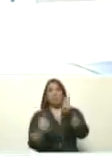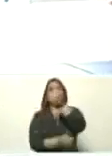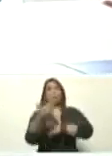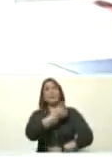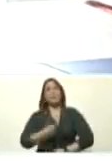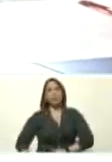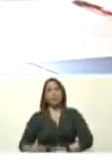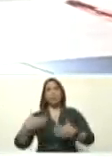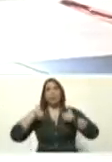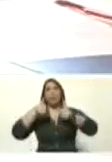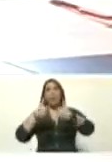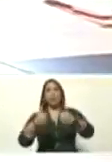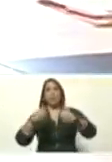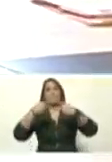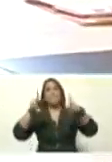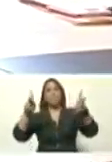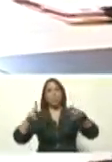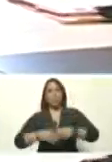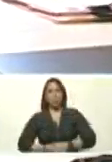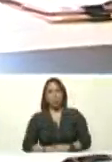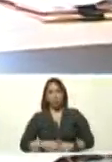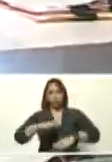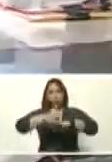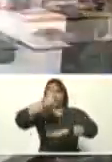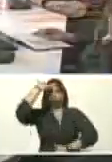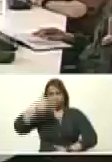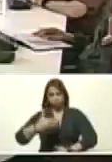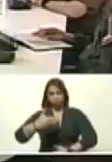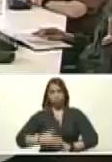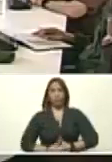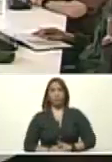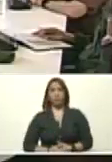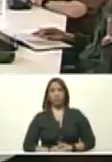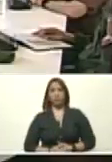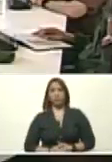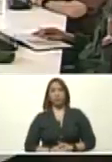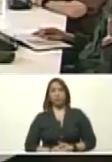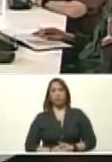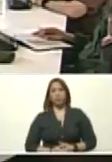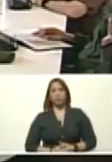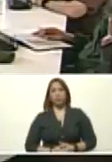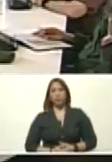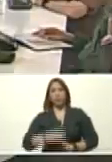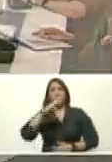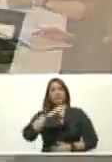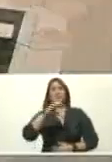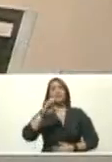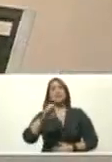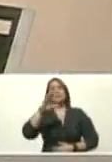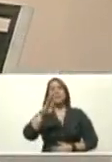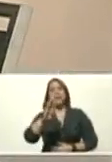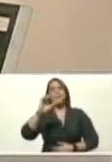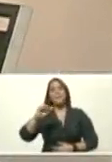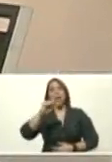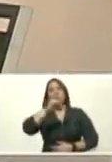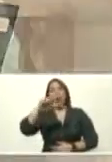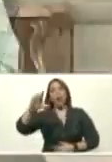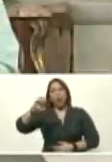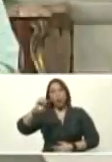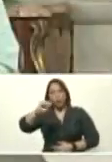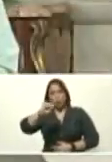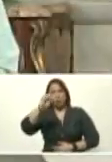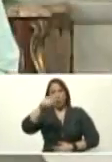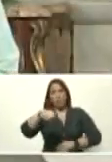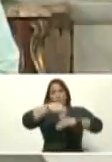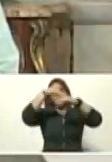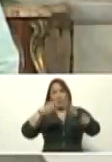Seguridad Pública, almirante en jefe Remigio Ceballos Hichazo, está la ministra del